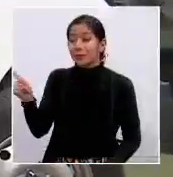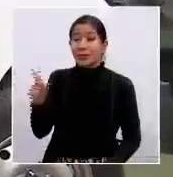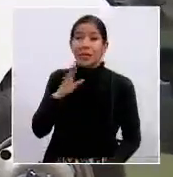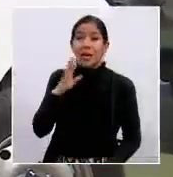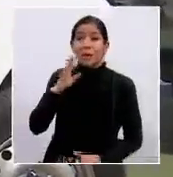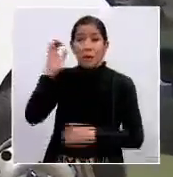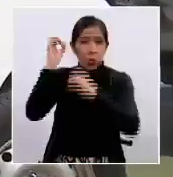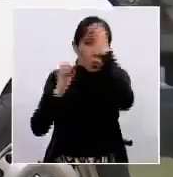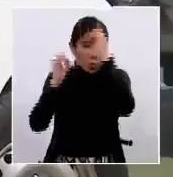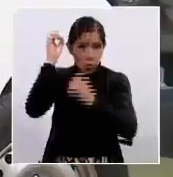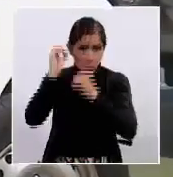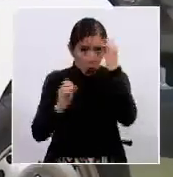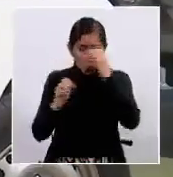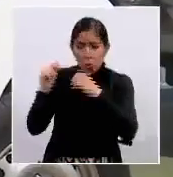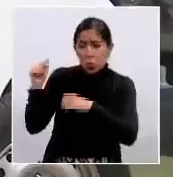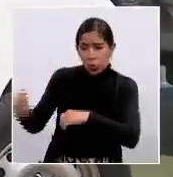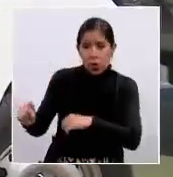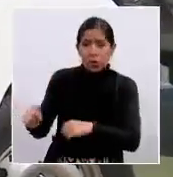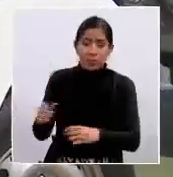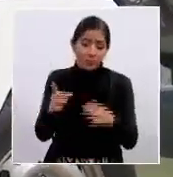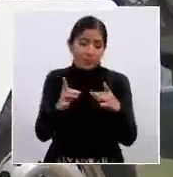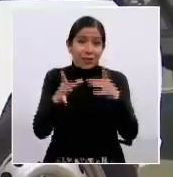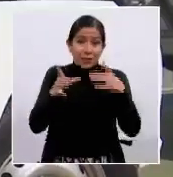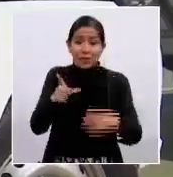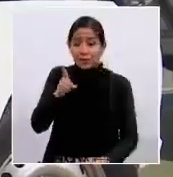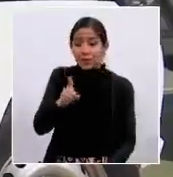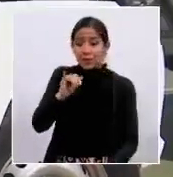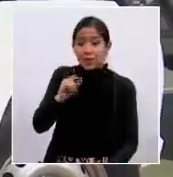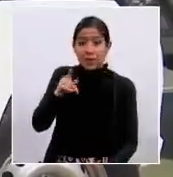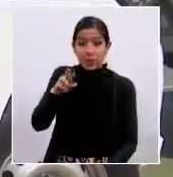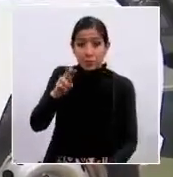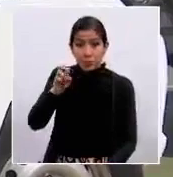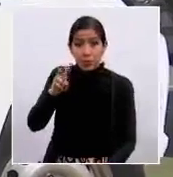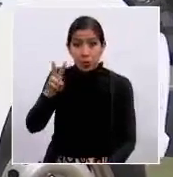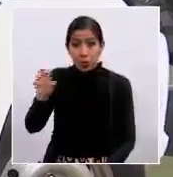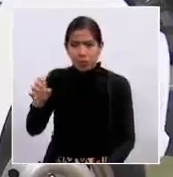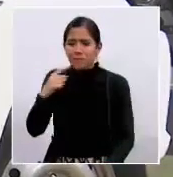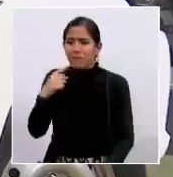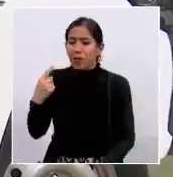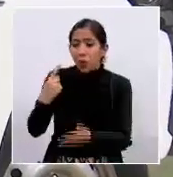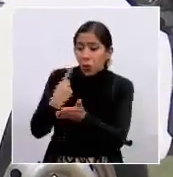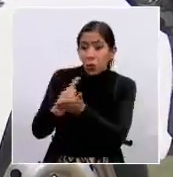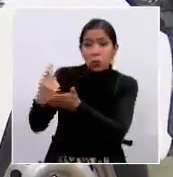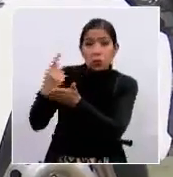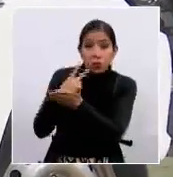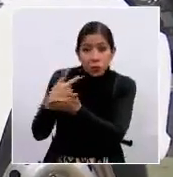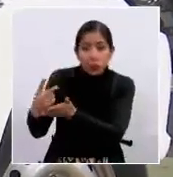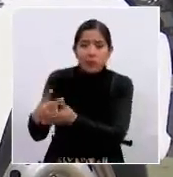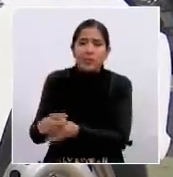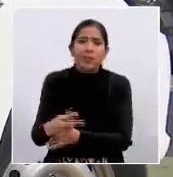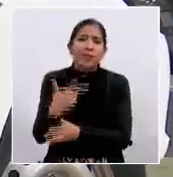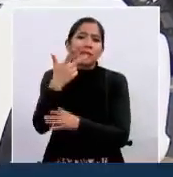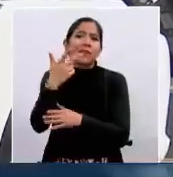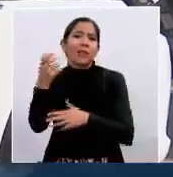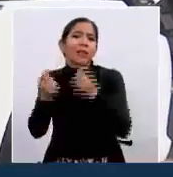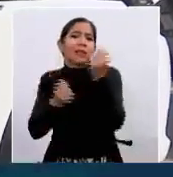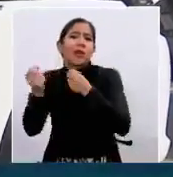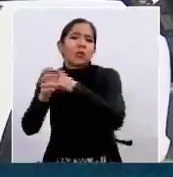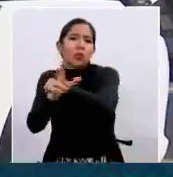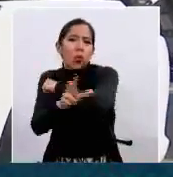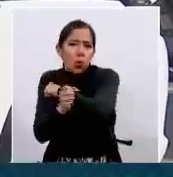Oruro, la dirección de DIPROVE ha informado que en 2 semanas se han registrado 3 robos de vehículos. Sin embargo, en lo que va de la